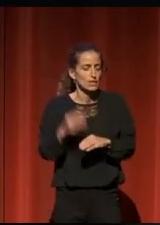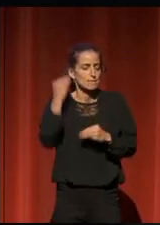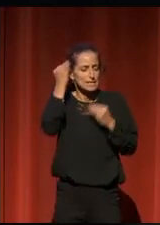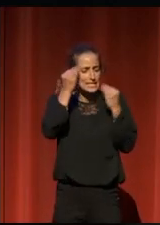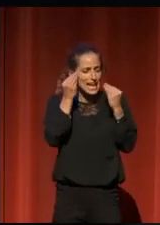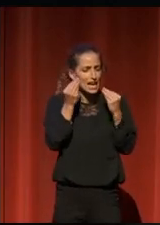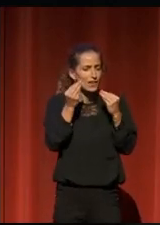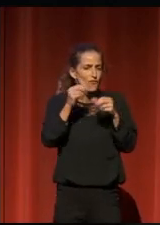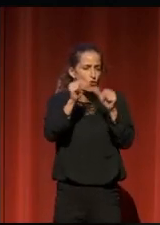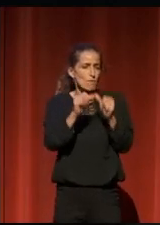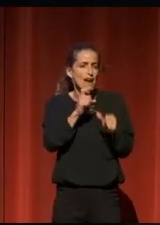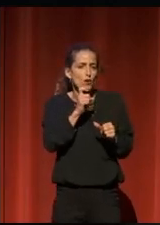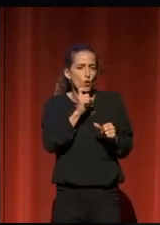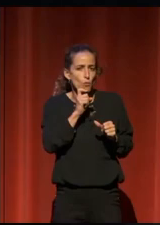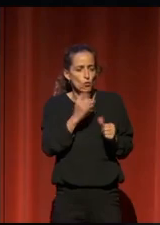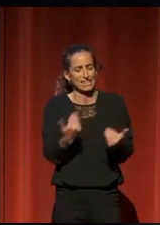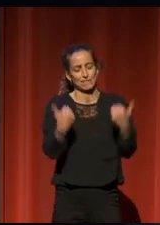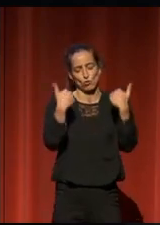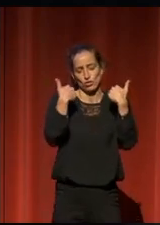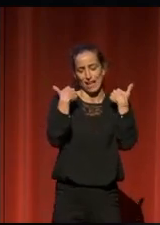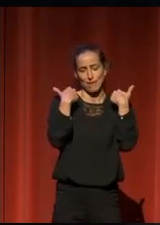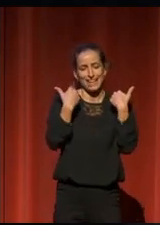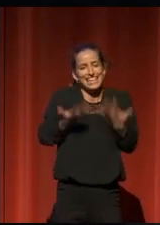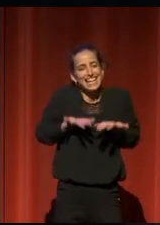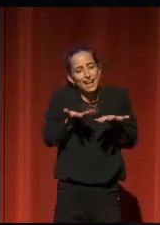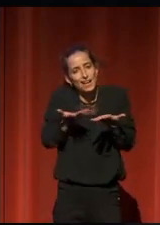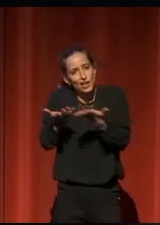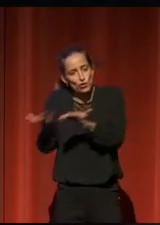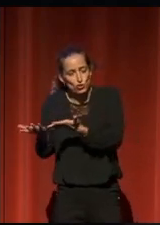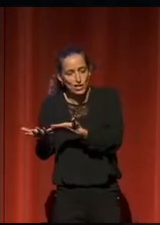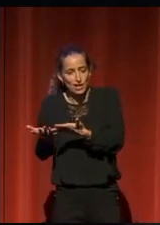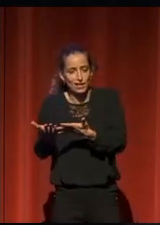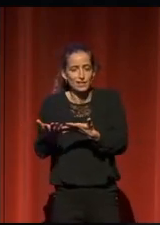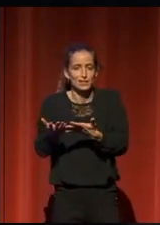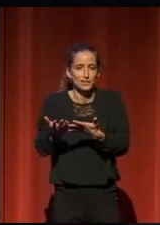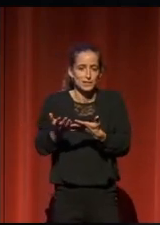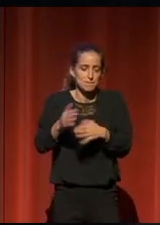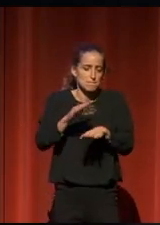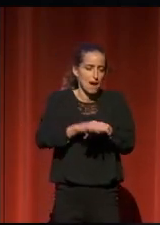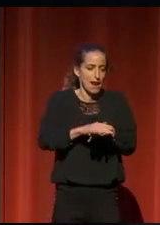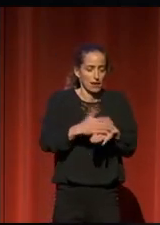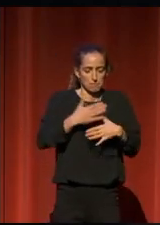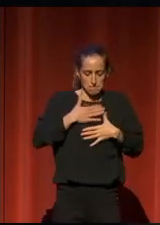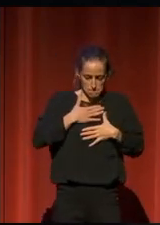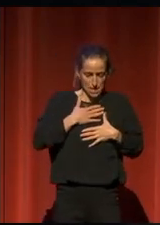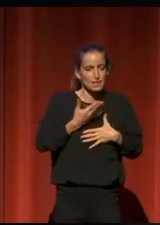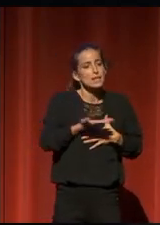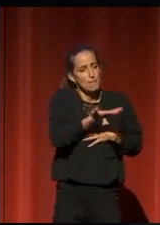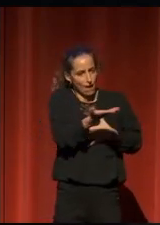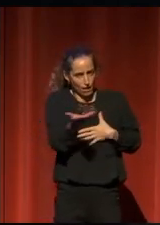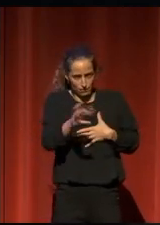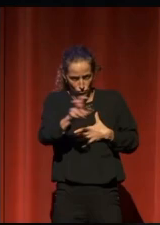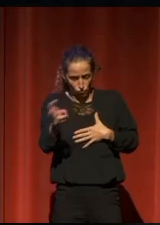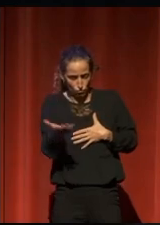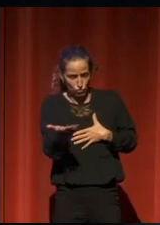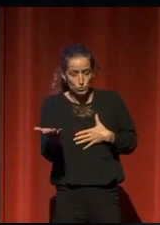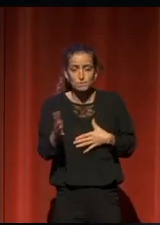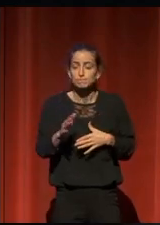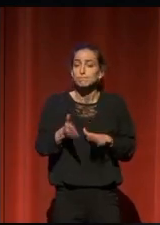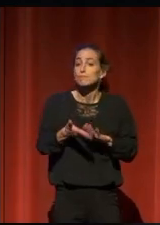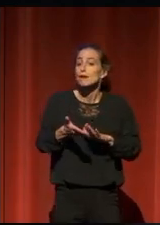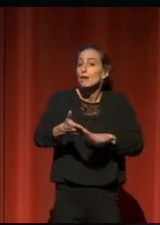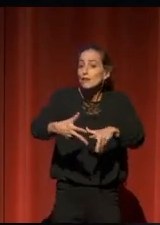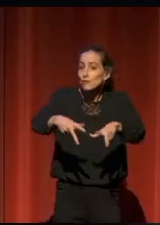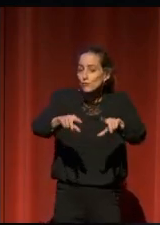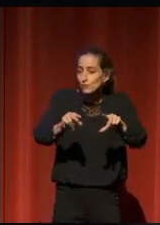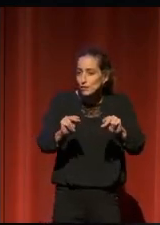responsable y generosa para el bien propio y el del prójimo. Quisiera terminar, ya